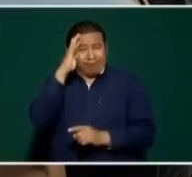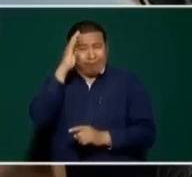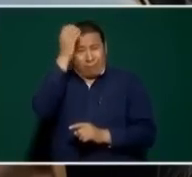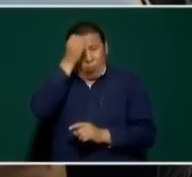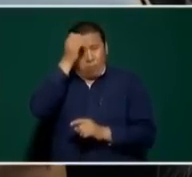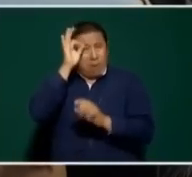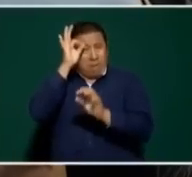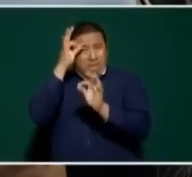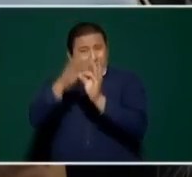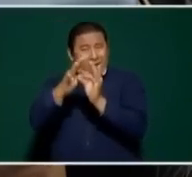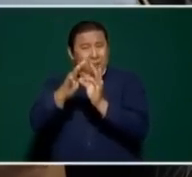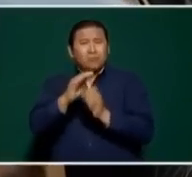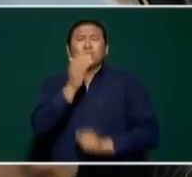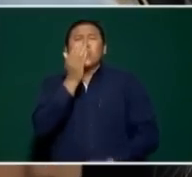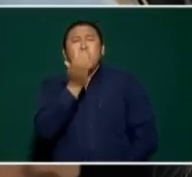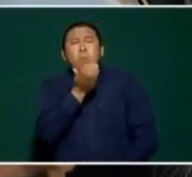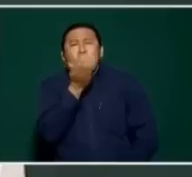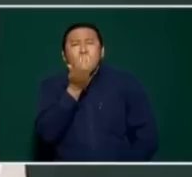vista. Además,